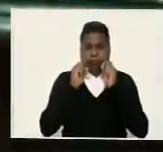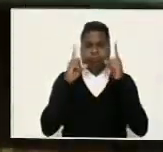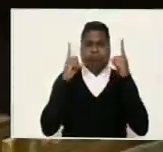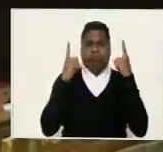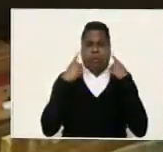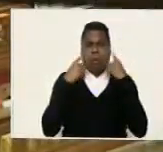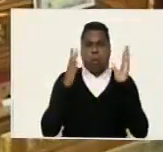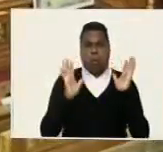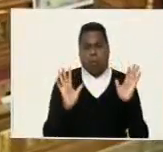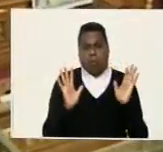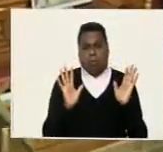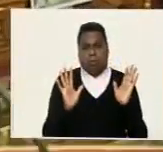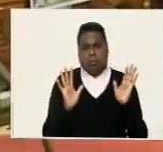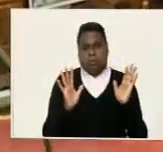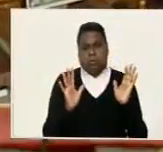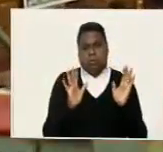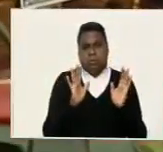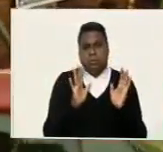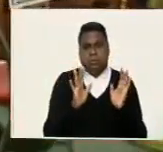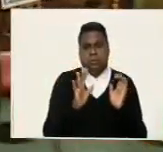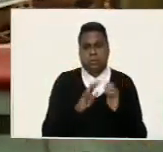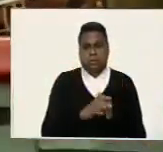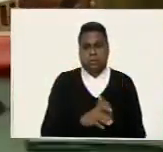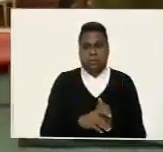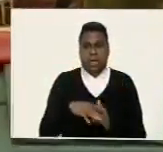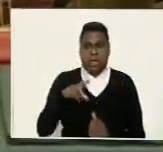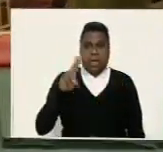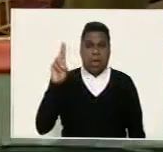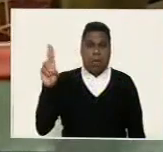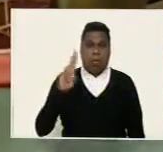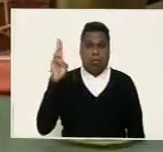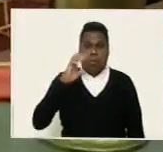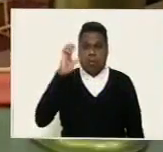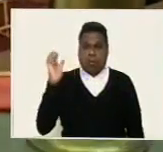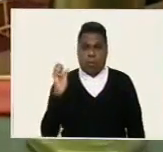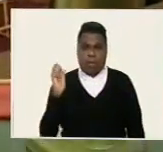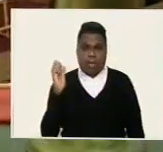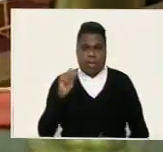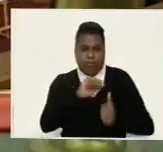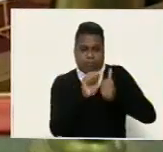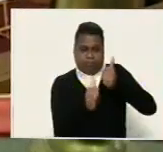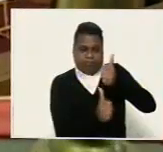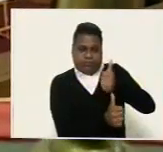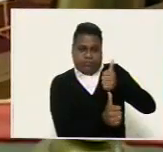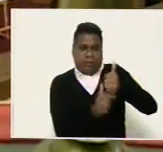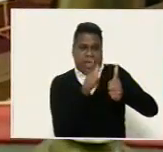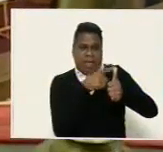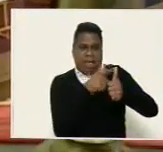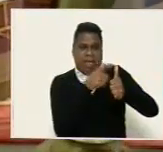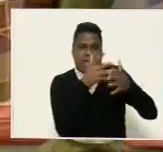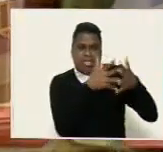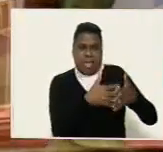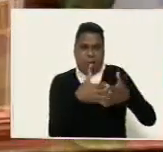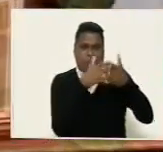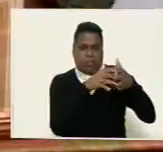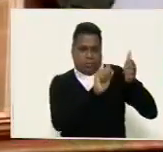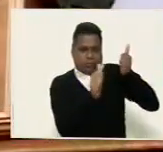que se subordine la Unión Europea y pierda su potestad subordinándose al imperio,